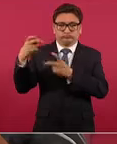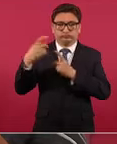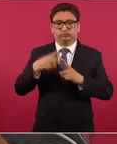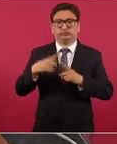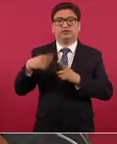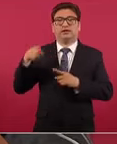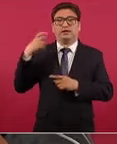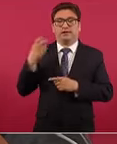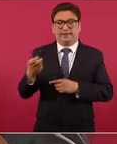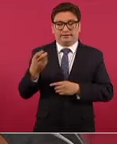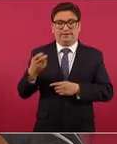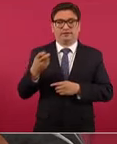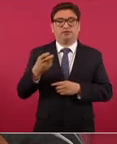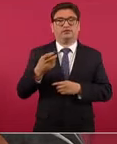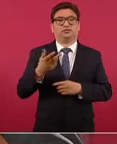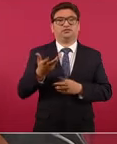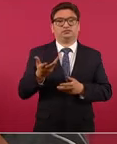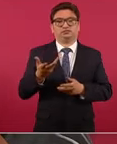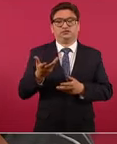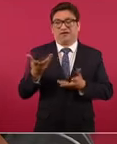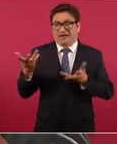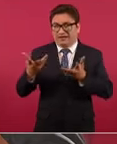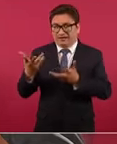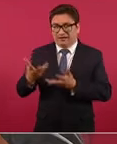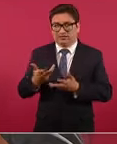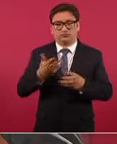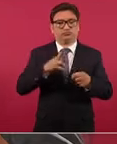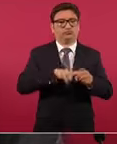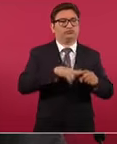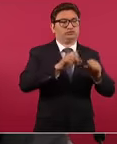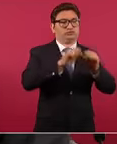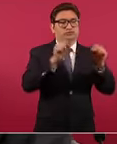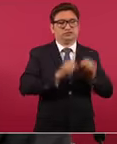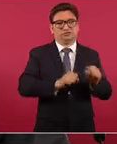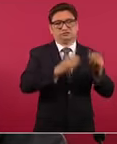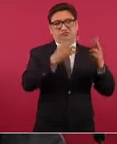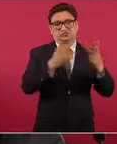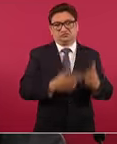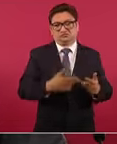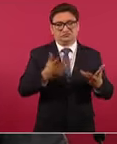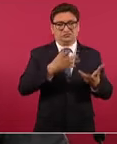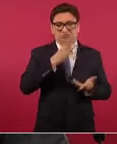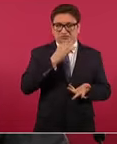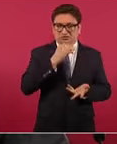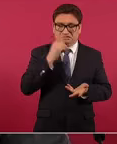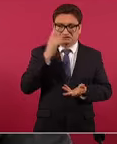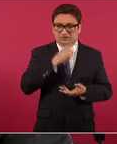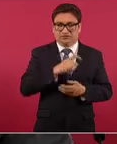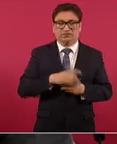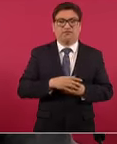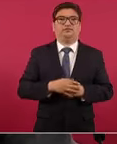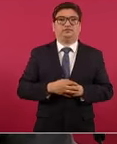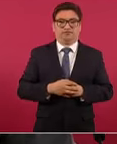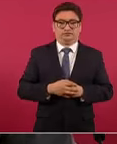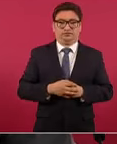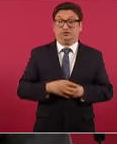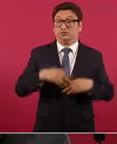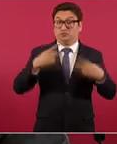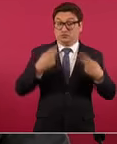destruyó el sistema de salud y no sólo eso nos dejó sin